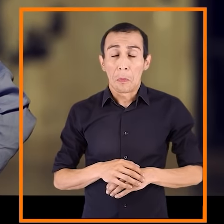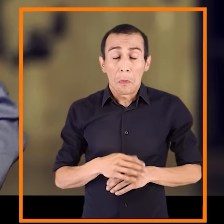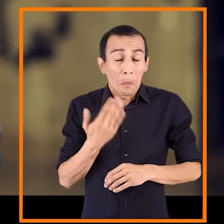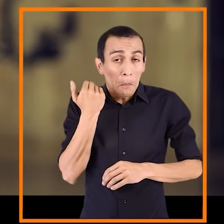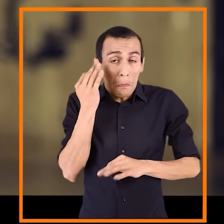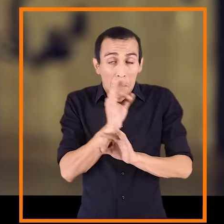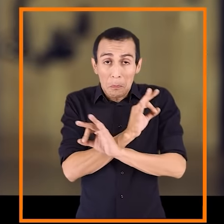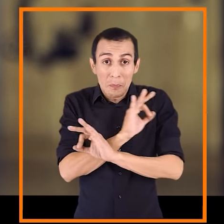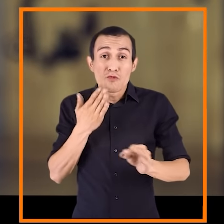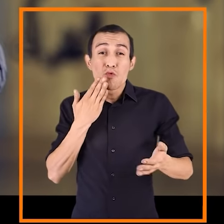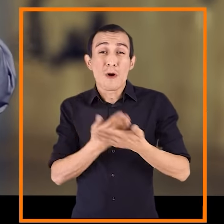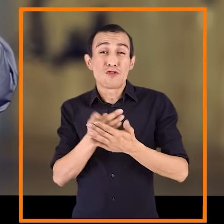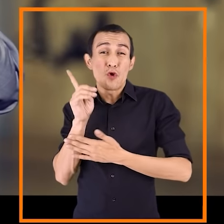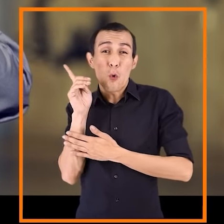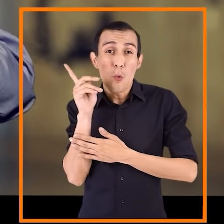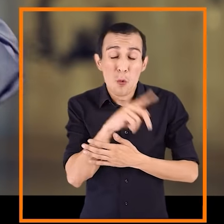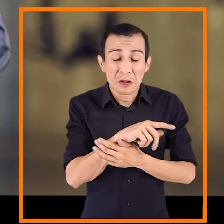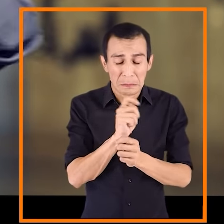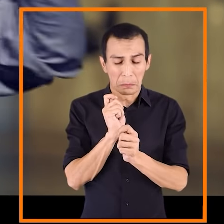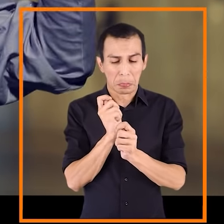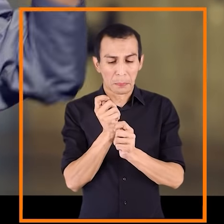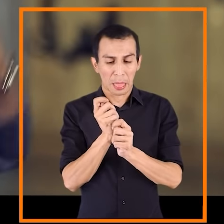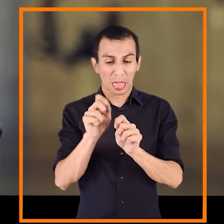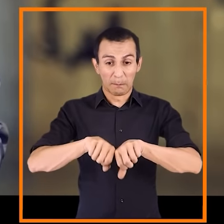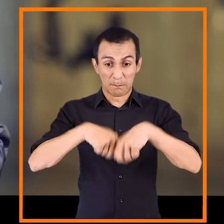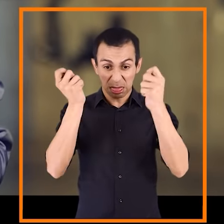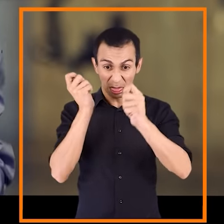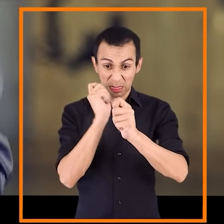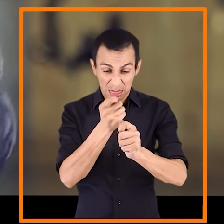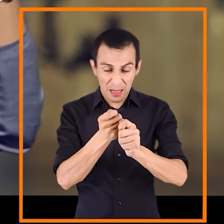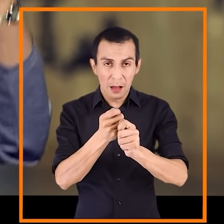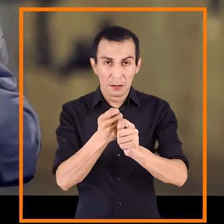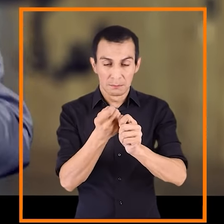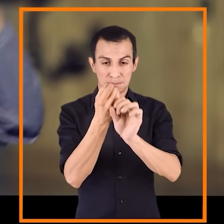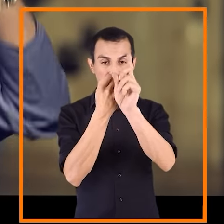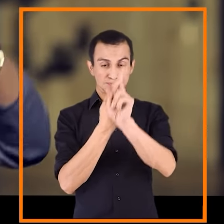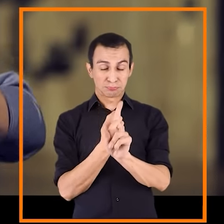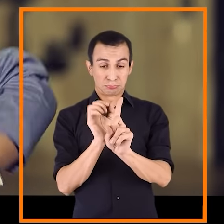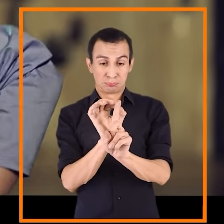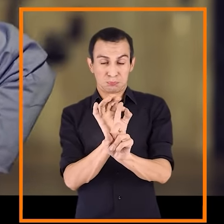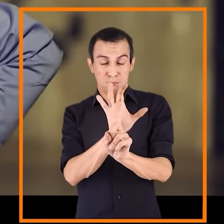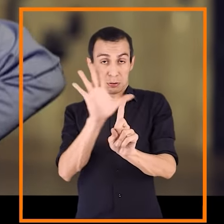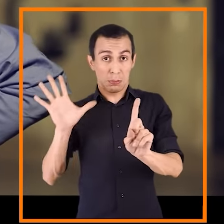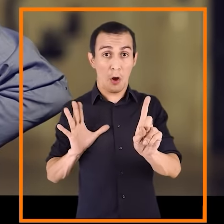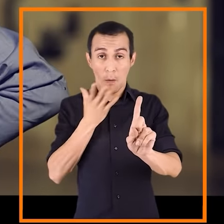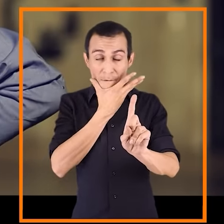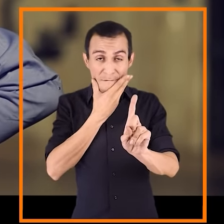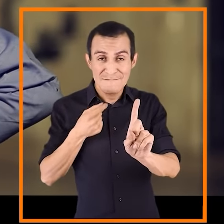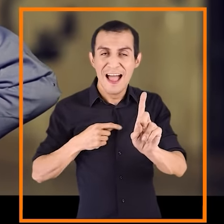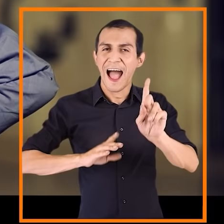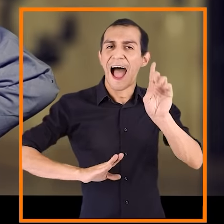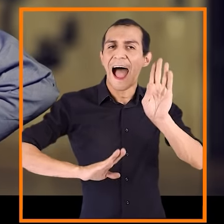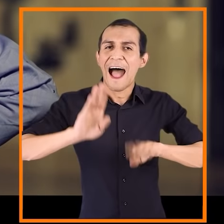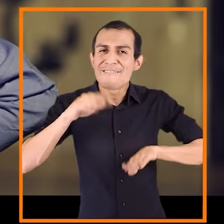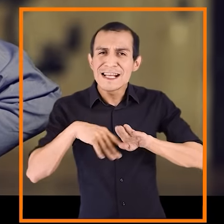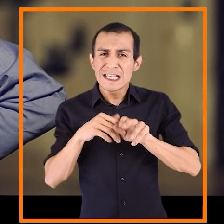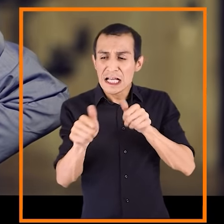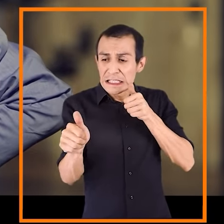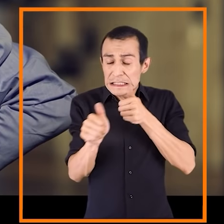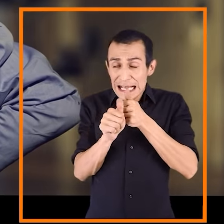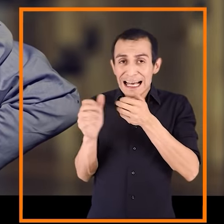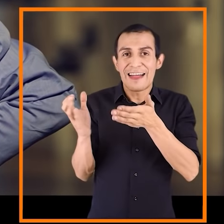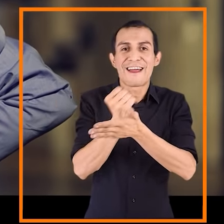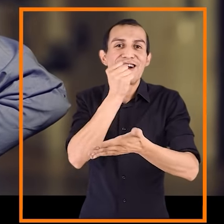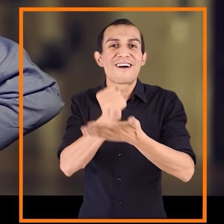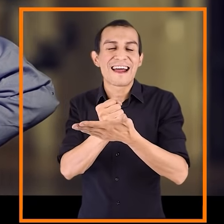nunca sabe cuándo en el último cincelazo se destruye la piedra y sale una gran estatua, así que a veces uno está a la vuelta de la esquina